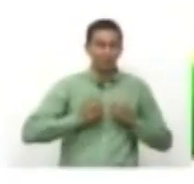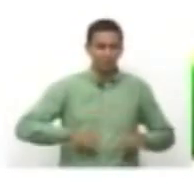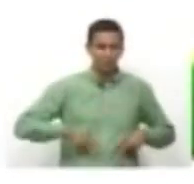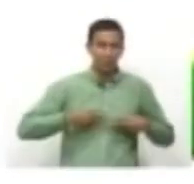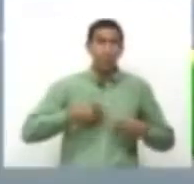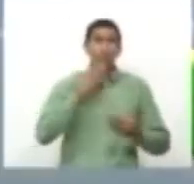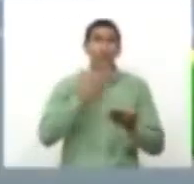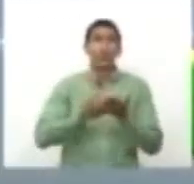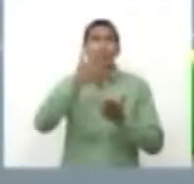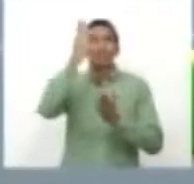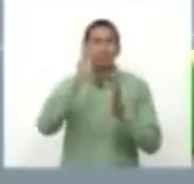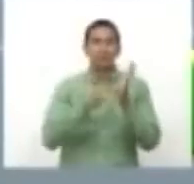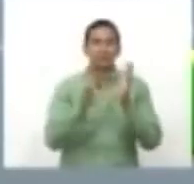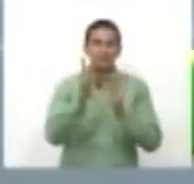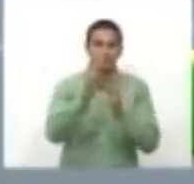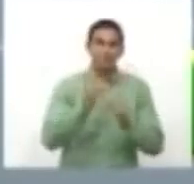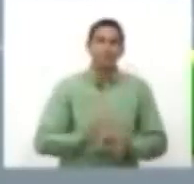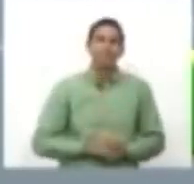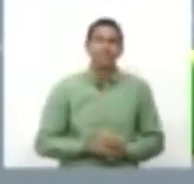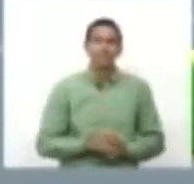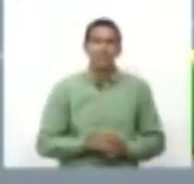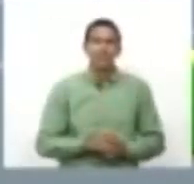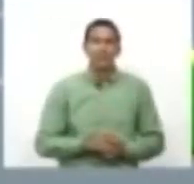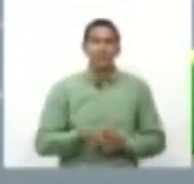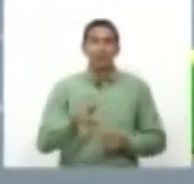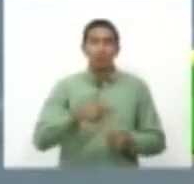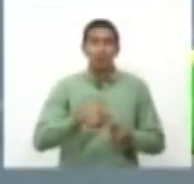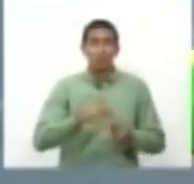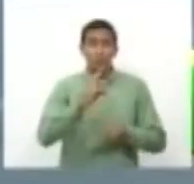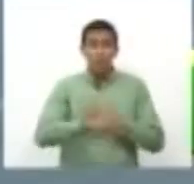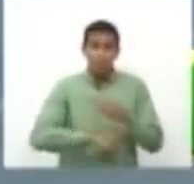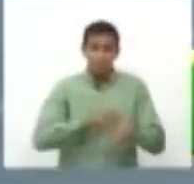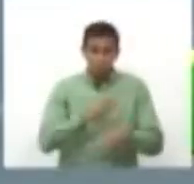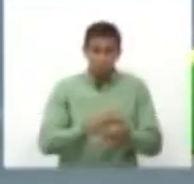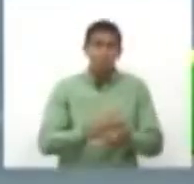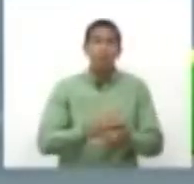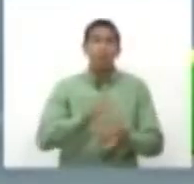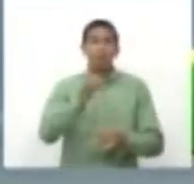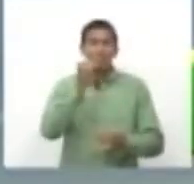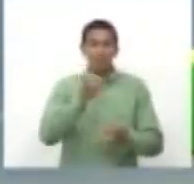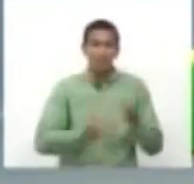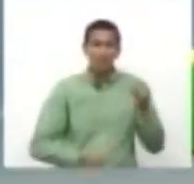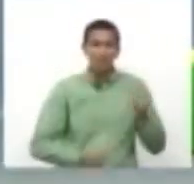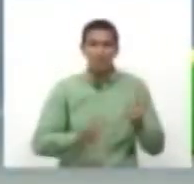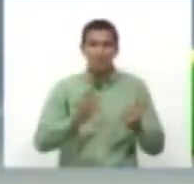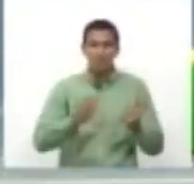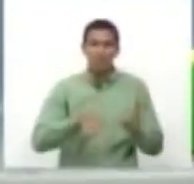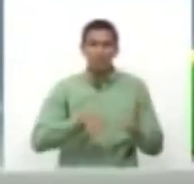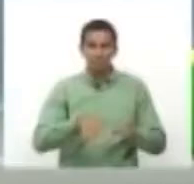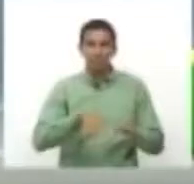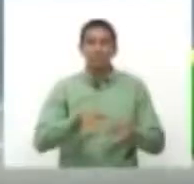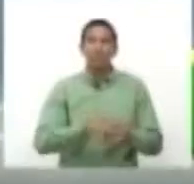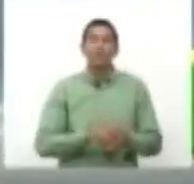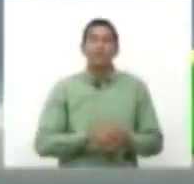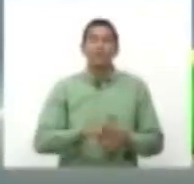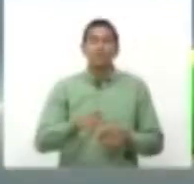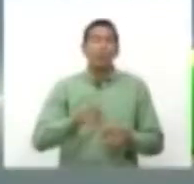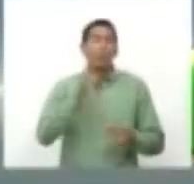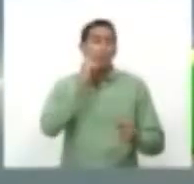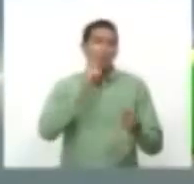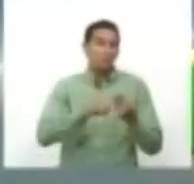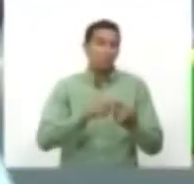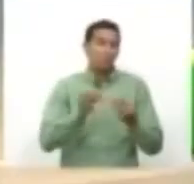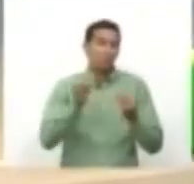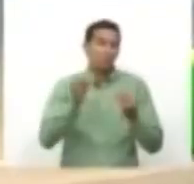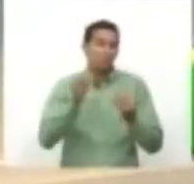Señor Jesús. El campeonato mundial culminará este domingo con 4 maratones en ambas ramas, donde se esperan más medallas para el país.